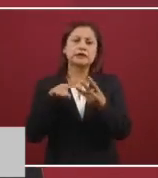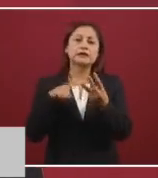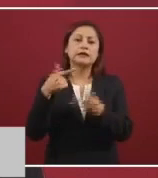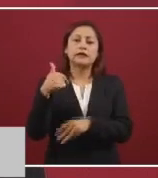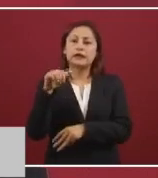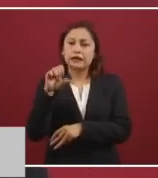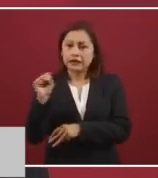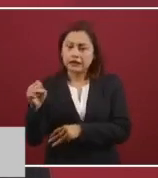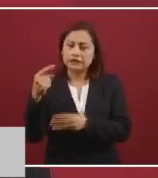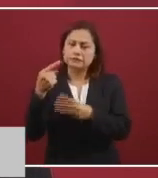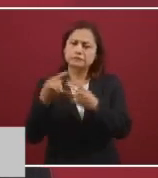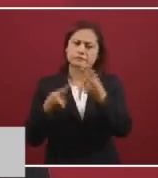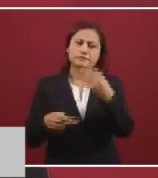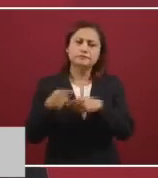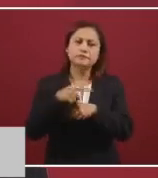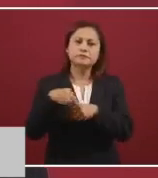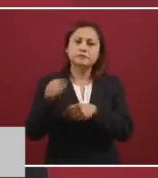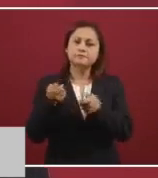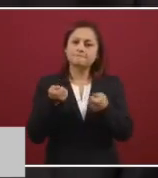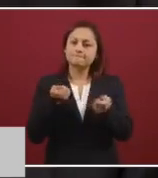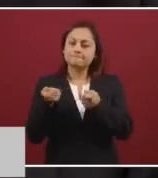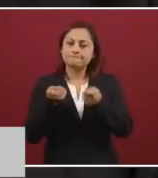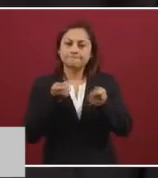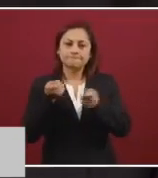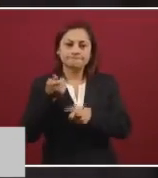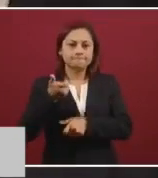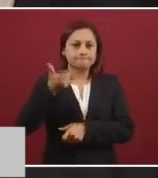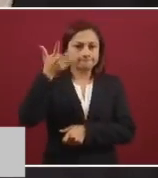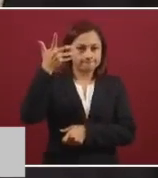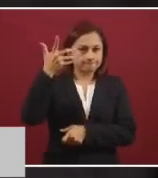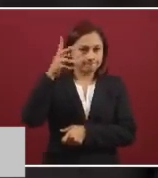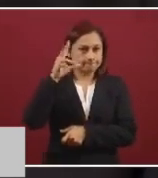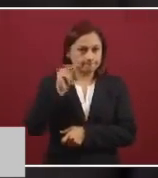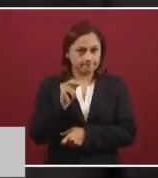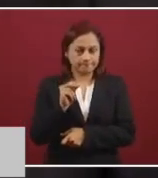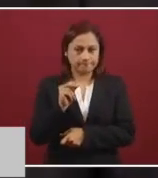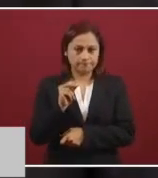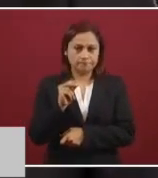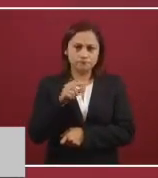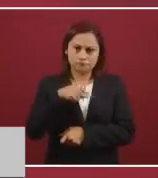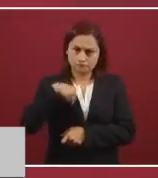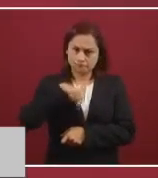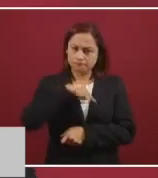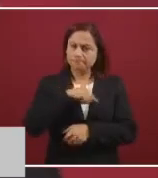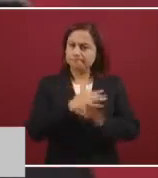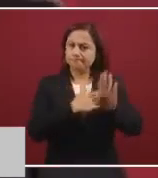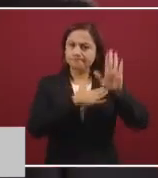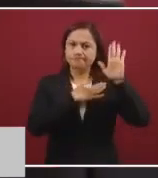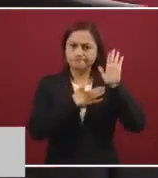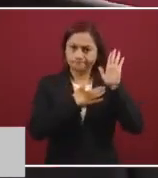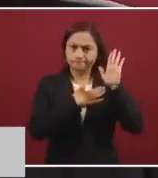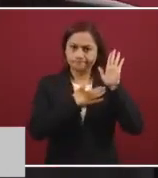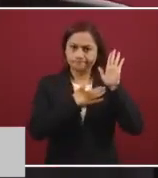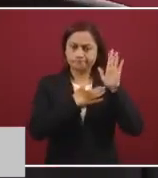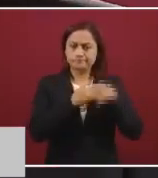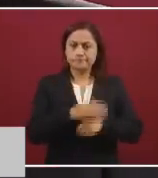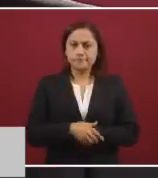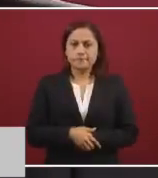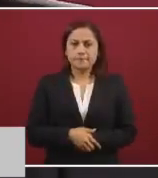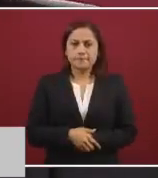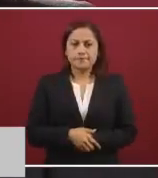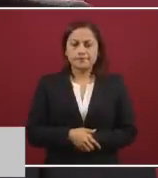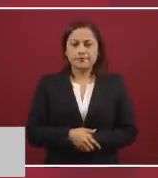No hay incremento de deportaciones de Estados Unidos y hay 1,800 mexicanos con un proceso legal a los que se les da seguimiento puntual.